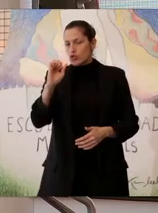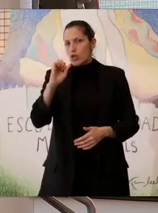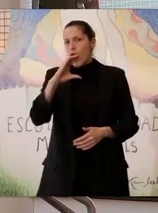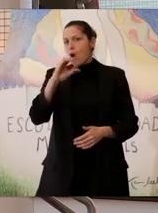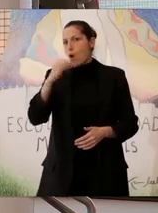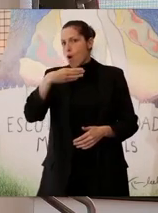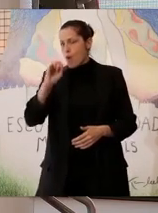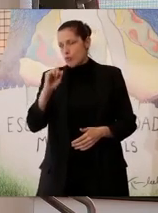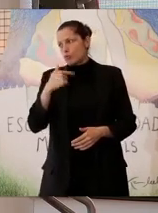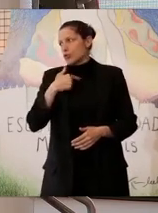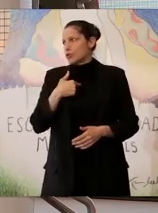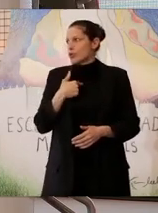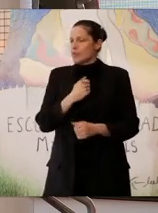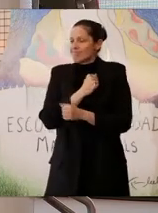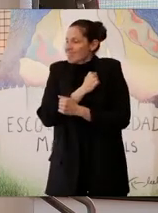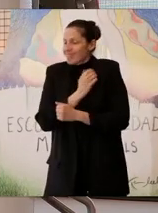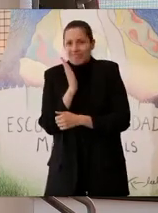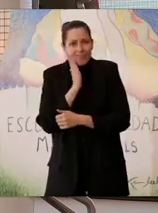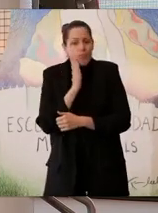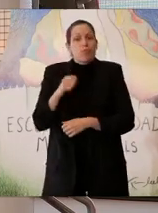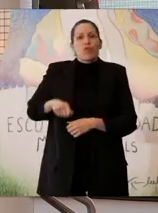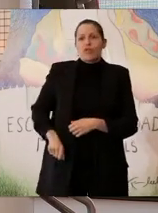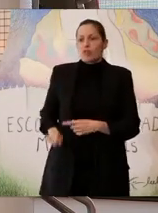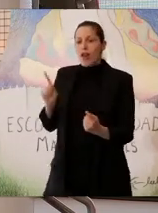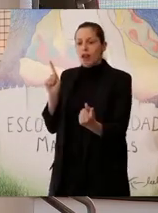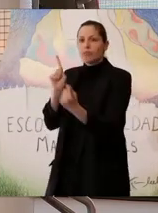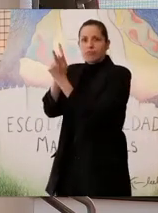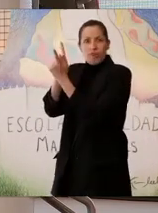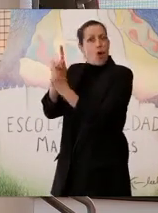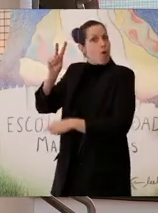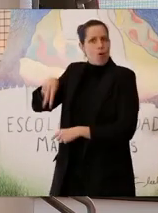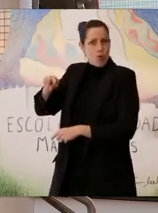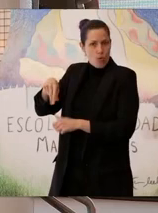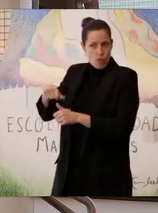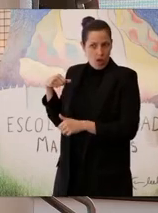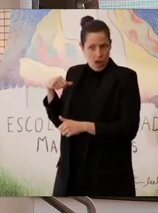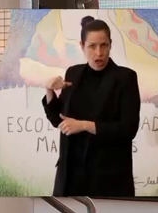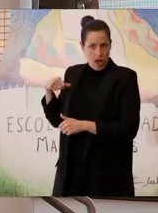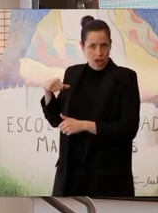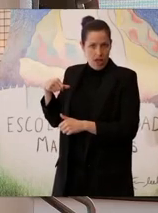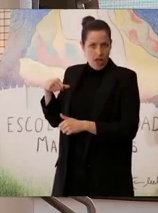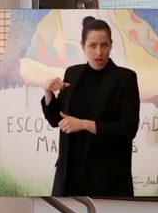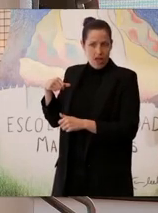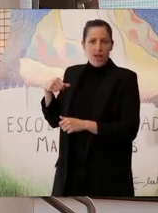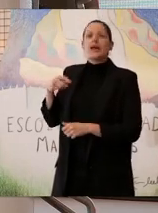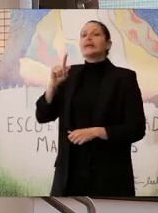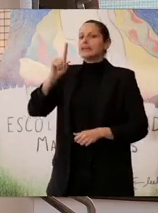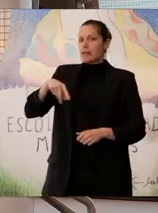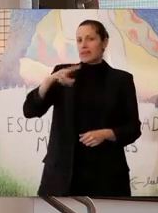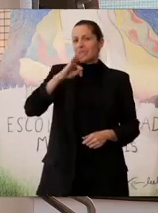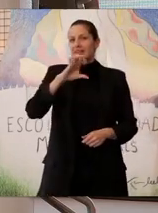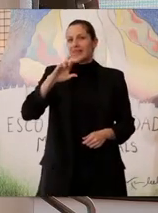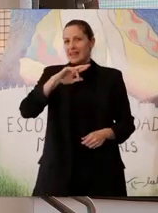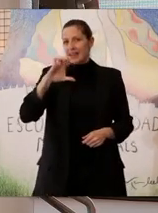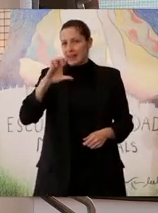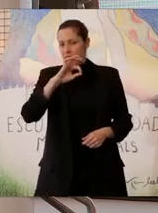profesional, aunque no había coincidido con ella cara a cara, me refiero en este entorno, sino en otros entornos distintos, a Teresa Peramato, que para mí es un